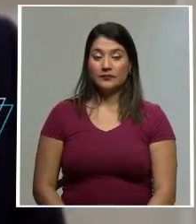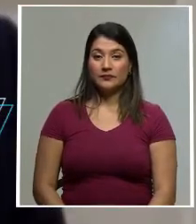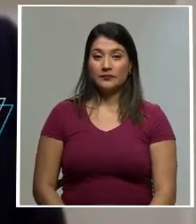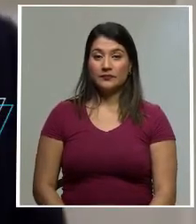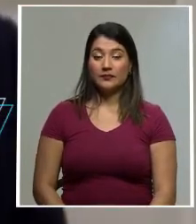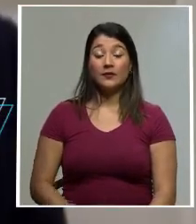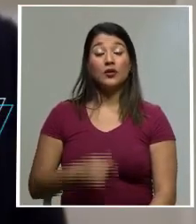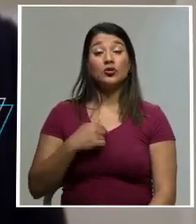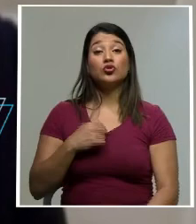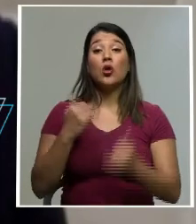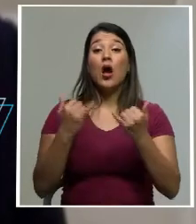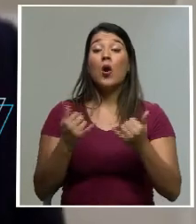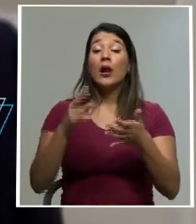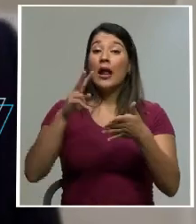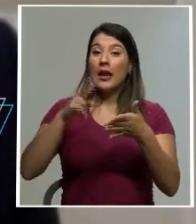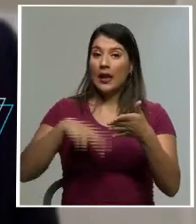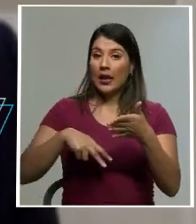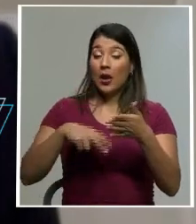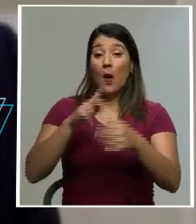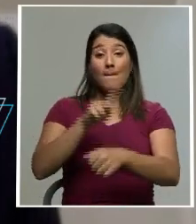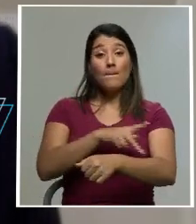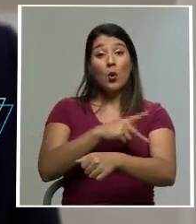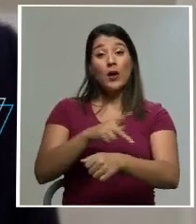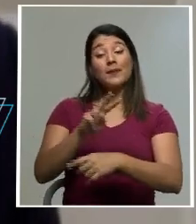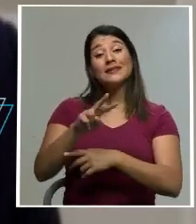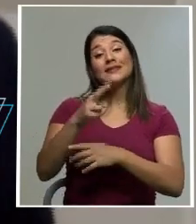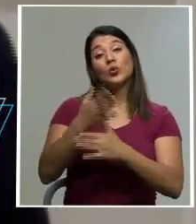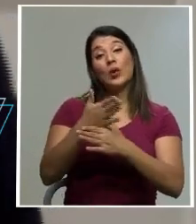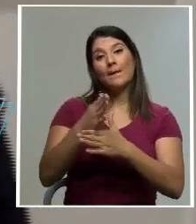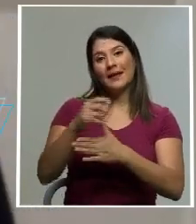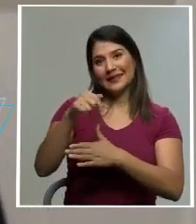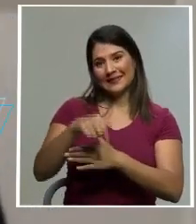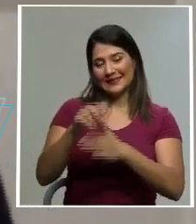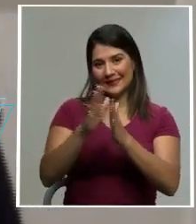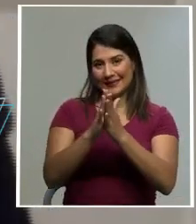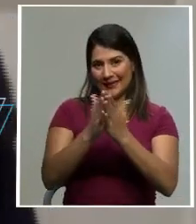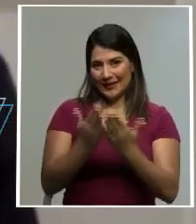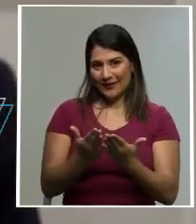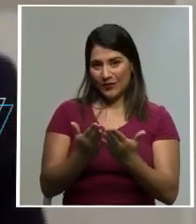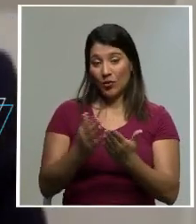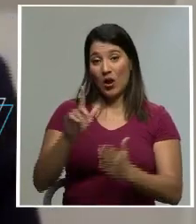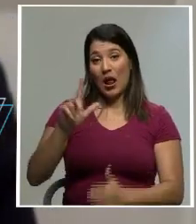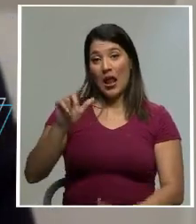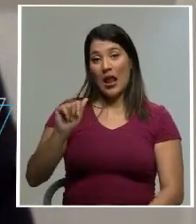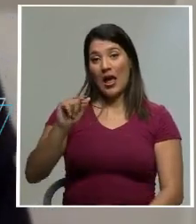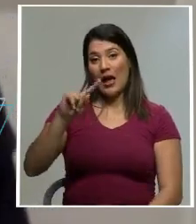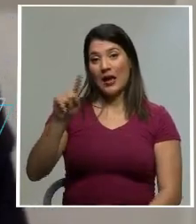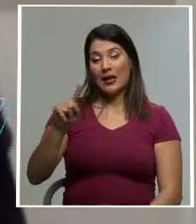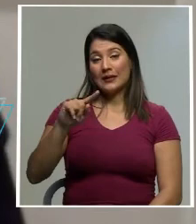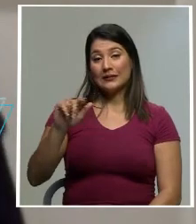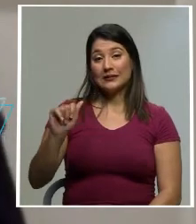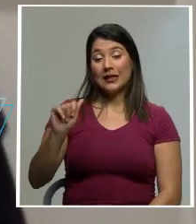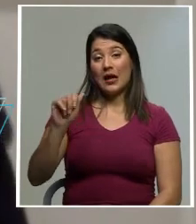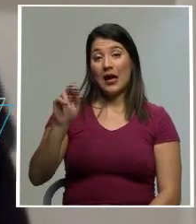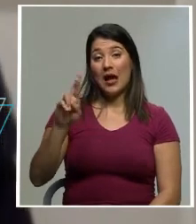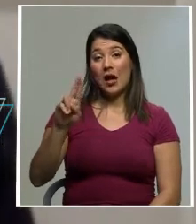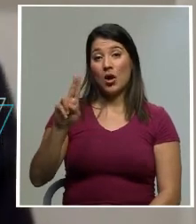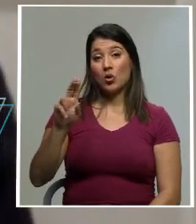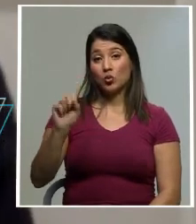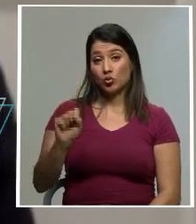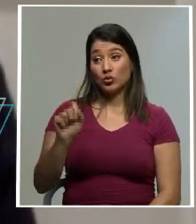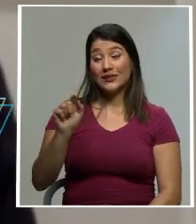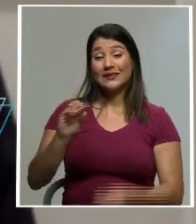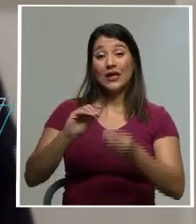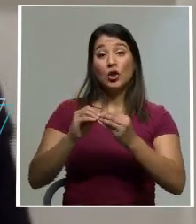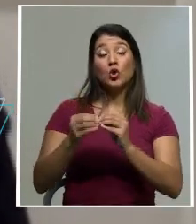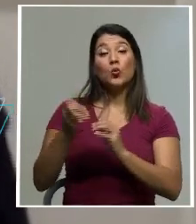Voy a leer un poema de la segunda parte de este libro, Lazarus. Es el Lazarus número